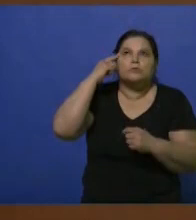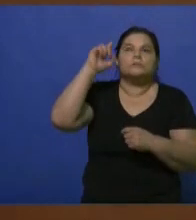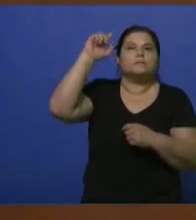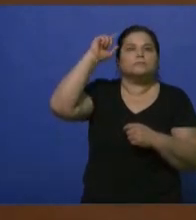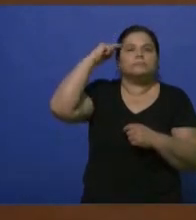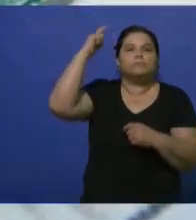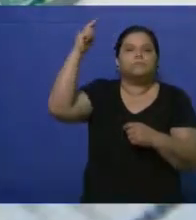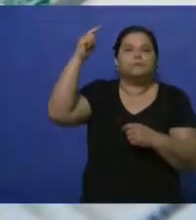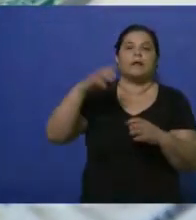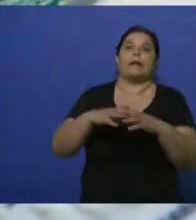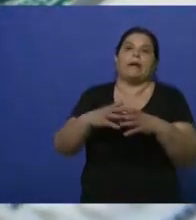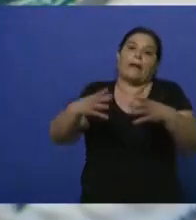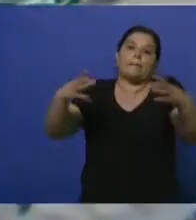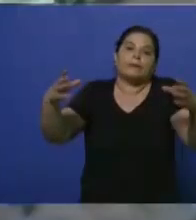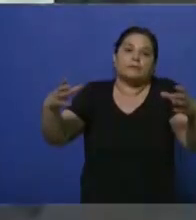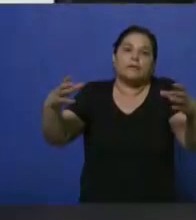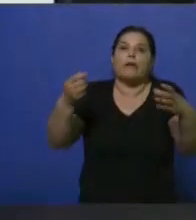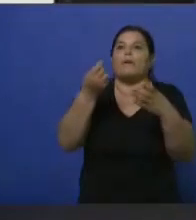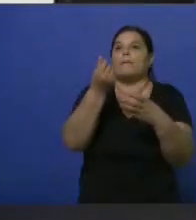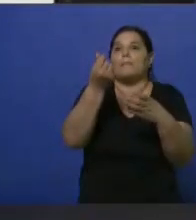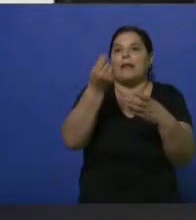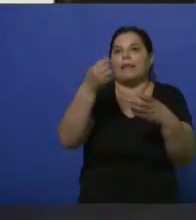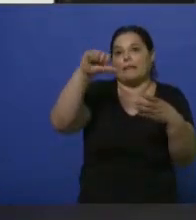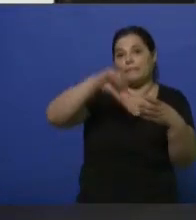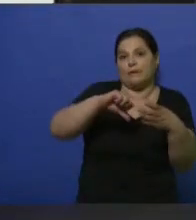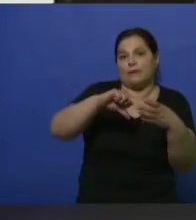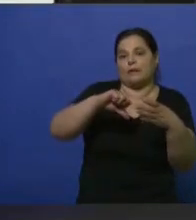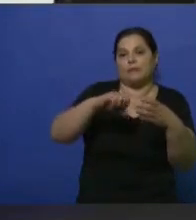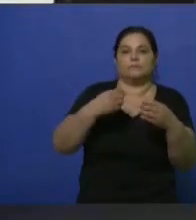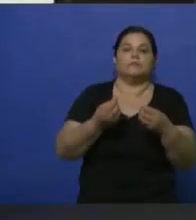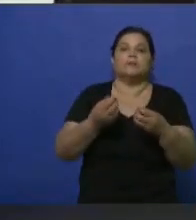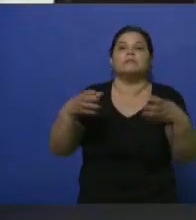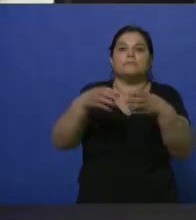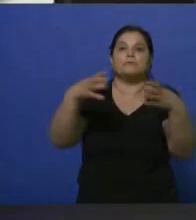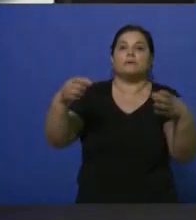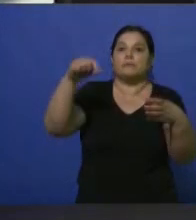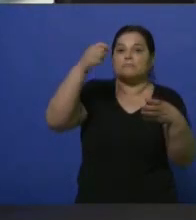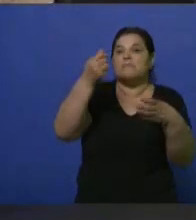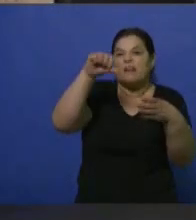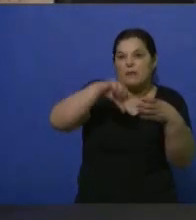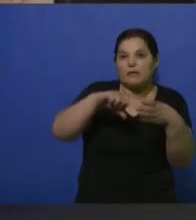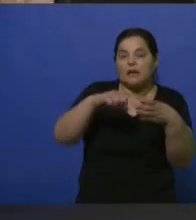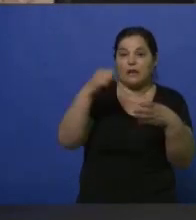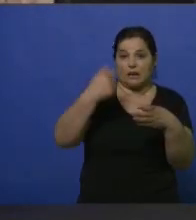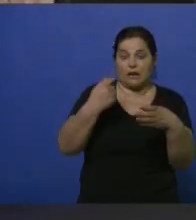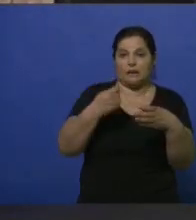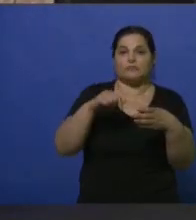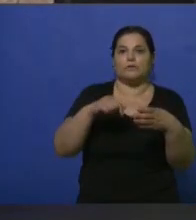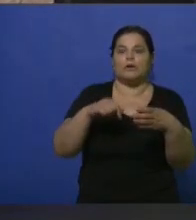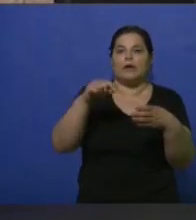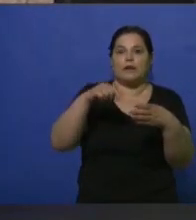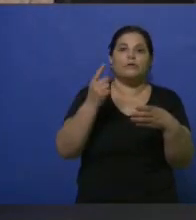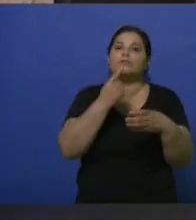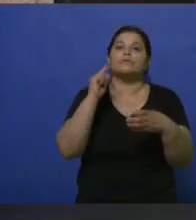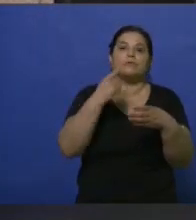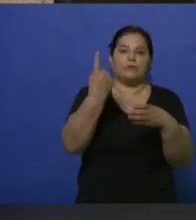empresario perdiendo plata y alguien por ahí mirando la tele diciendo cuántas veces habrá ganado. Ese empresario que está perdiendo plata, no está perdiendo plata solamente él. Hay un montón de gente